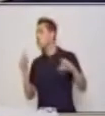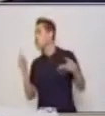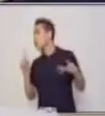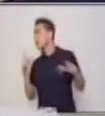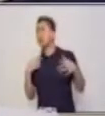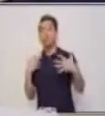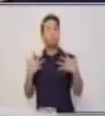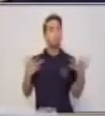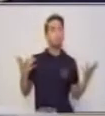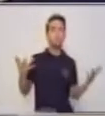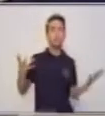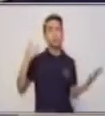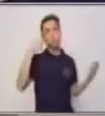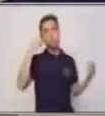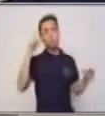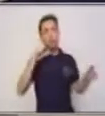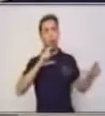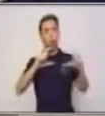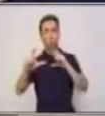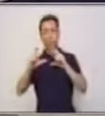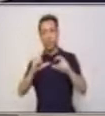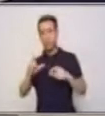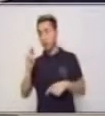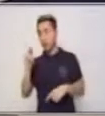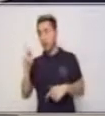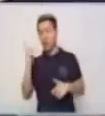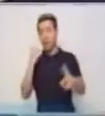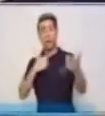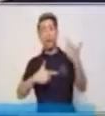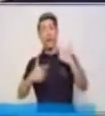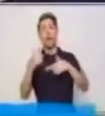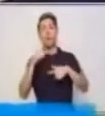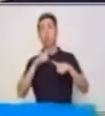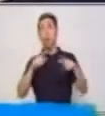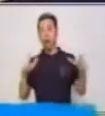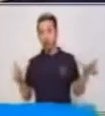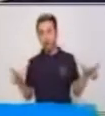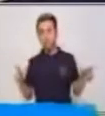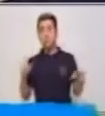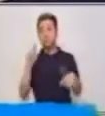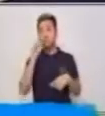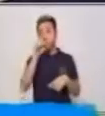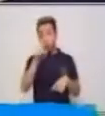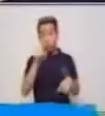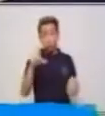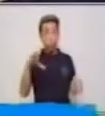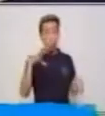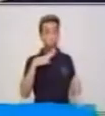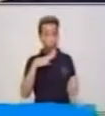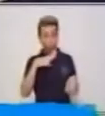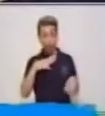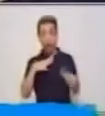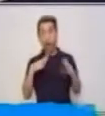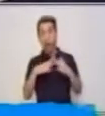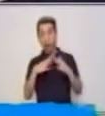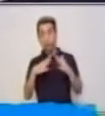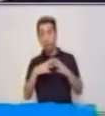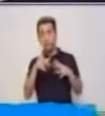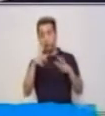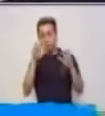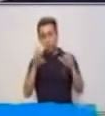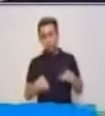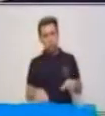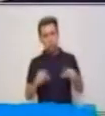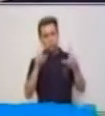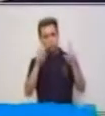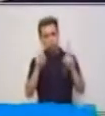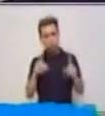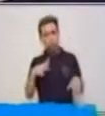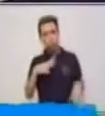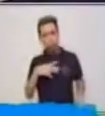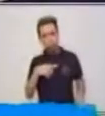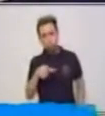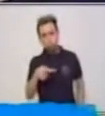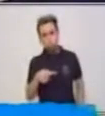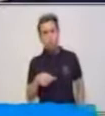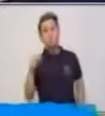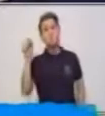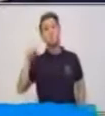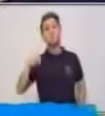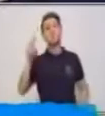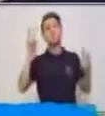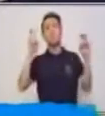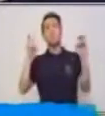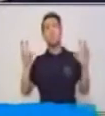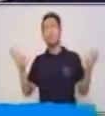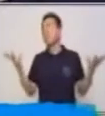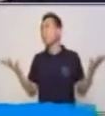esto en el área de comunicación y lenguaje. Si en casa hay alguna persona con necesidades educativas especiales, este tema